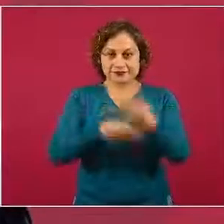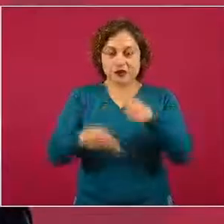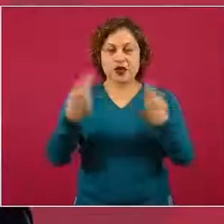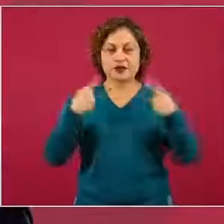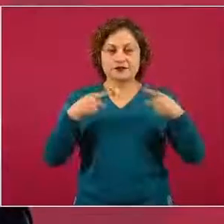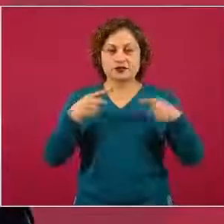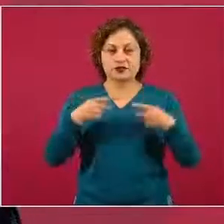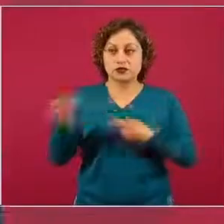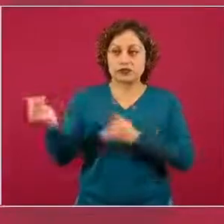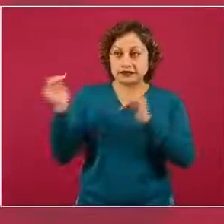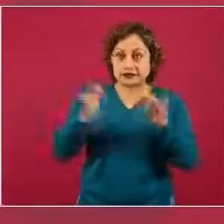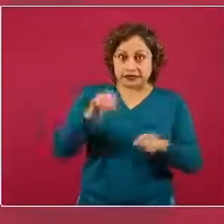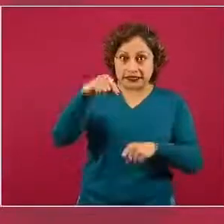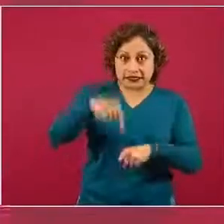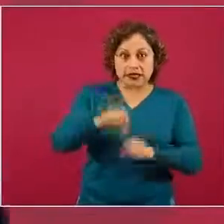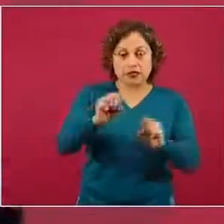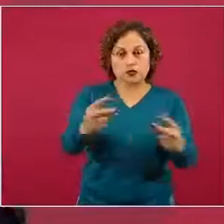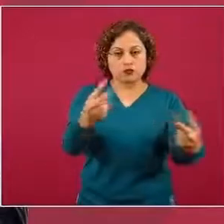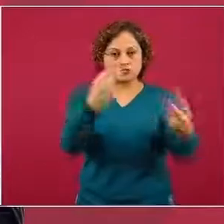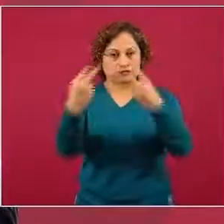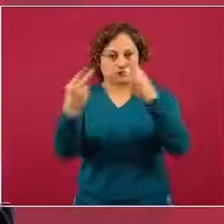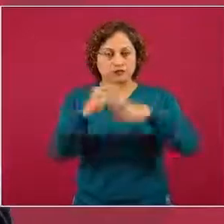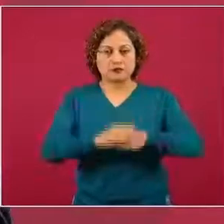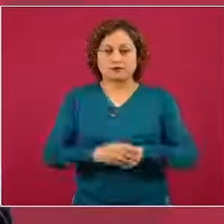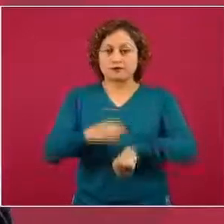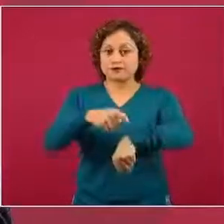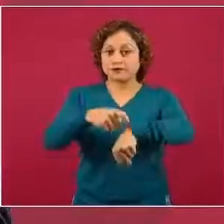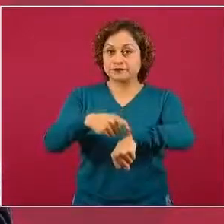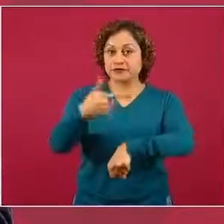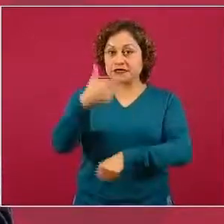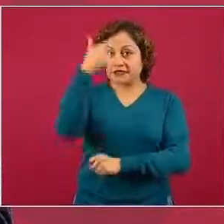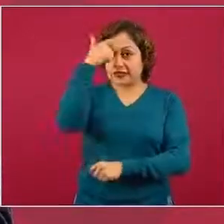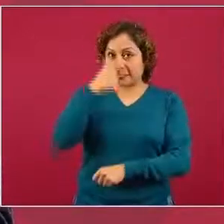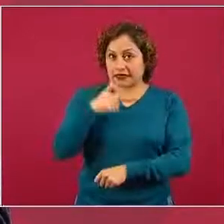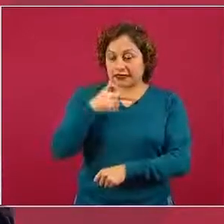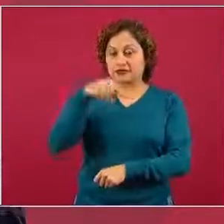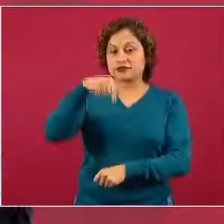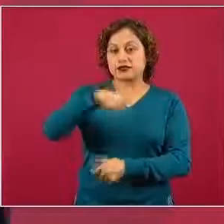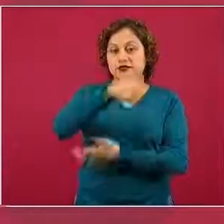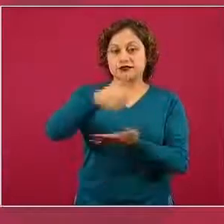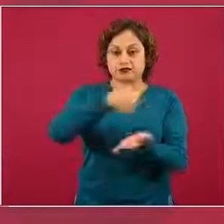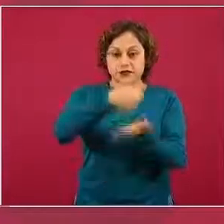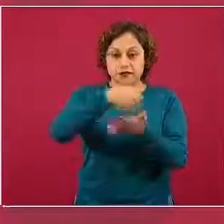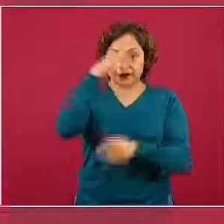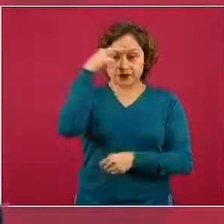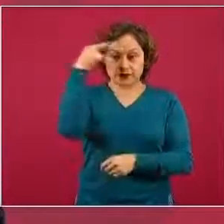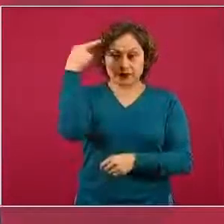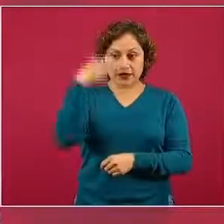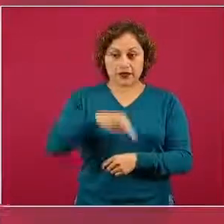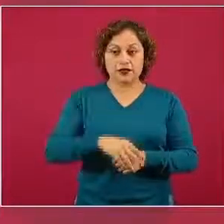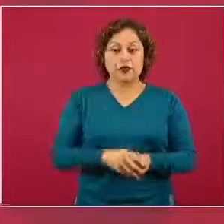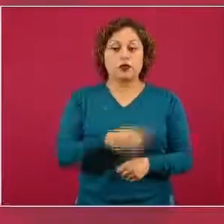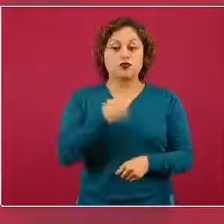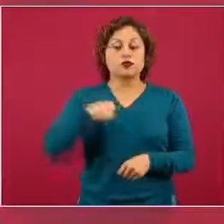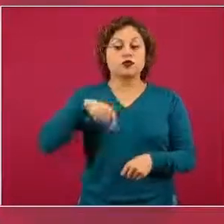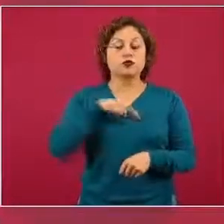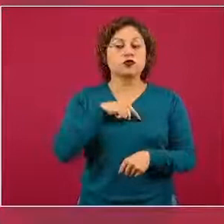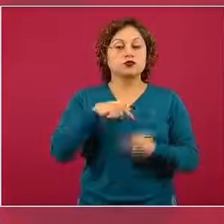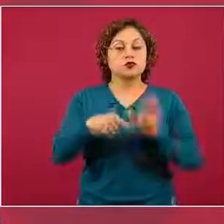conferencia de prensa. Son las 7 de la noche, hora de la Ciudad de México. Estamos transmitiendo